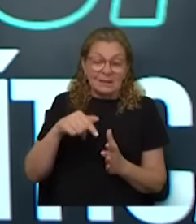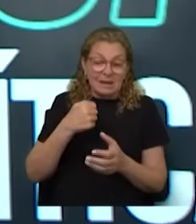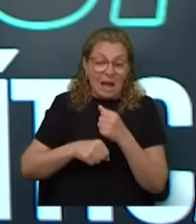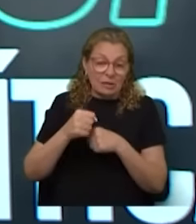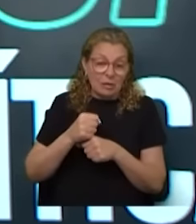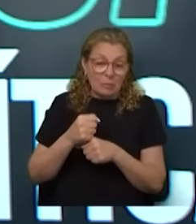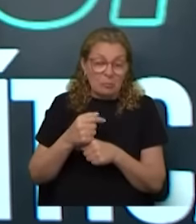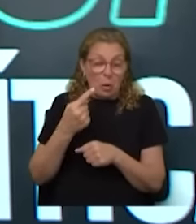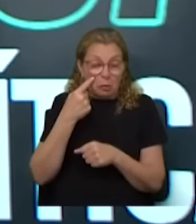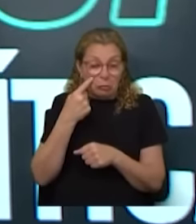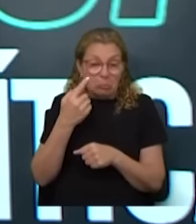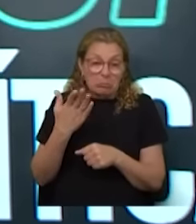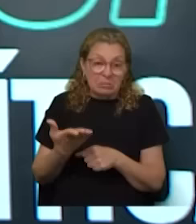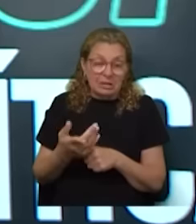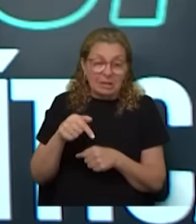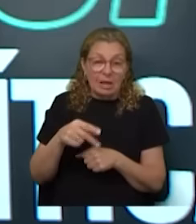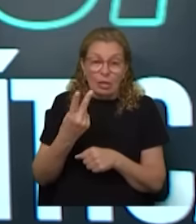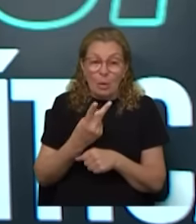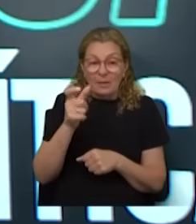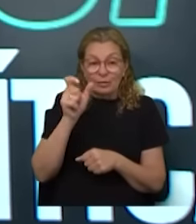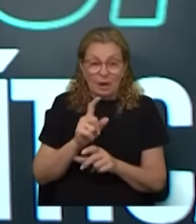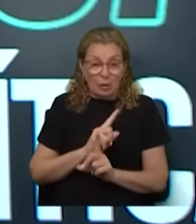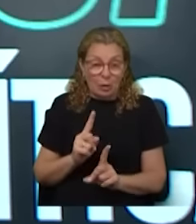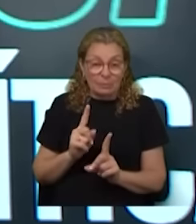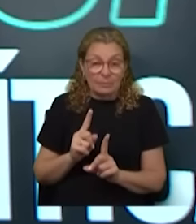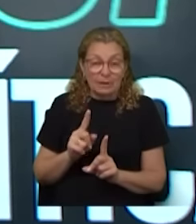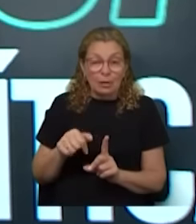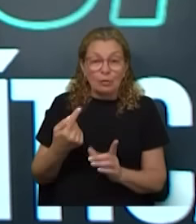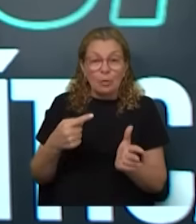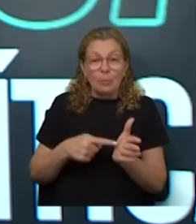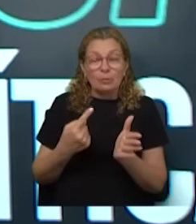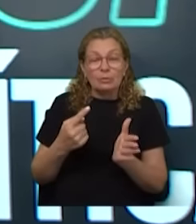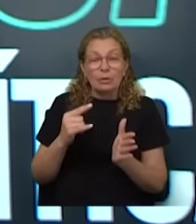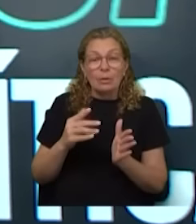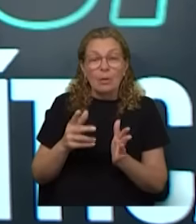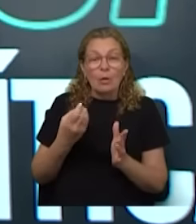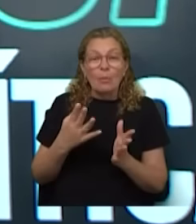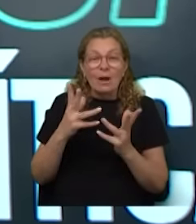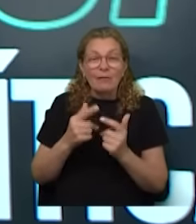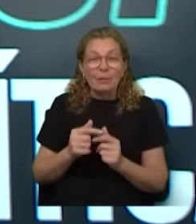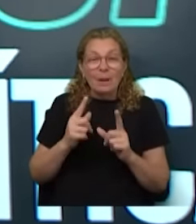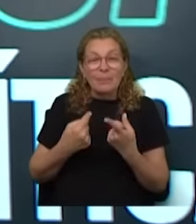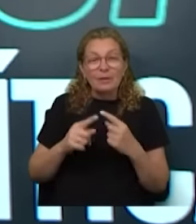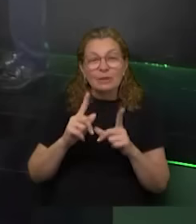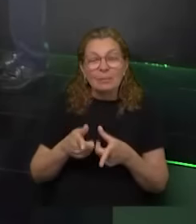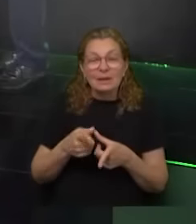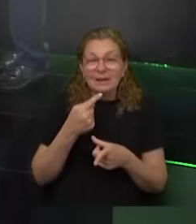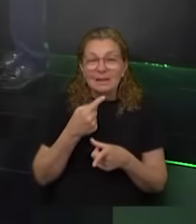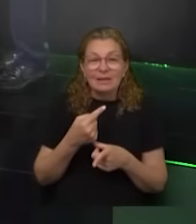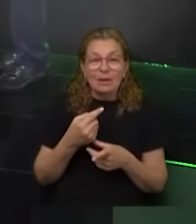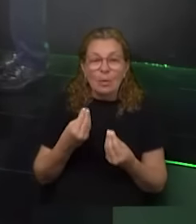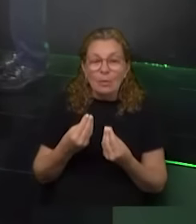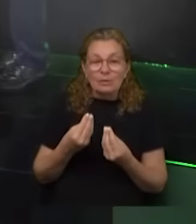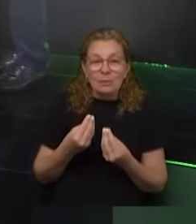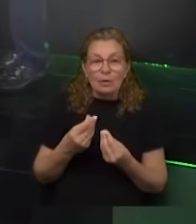y no tenemos antecedentes de estas dos figuras eh el otro punto es que por el formato mismo pero también por la coyuntura en la que estamos